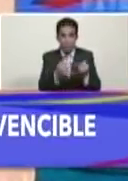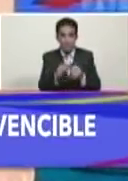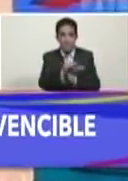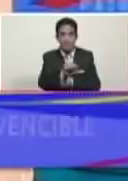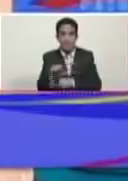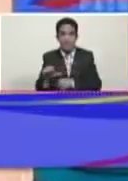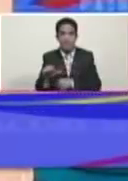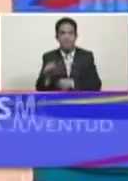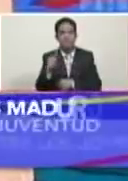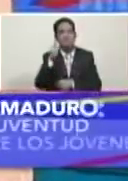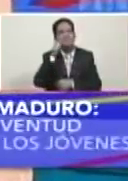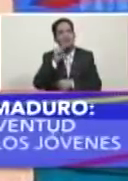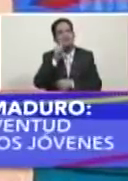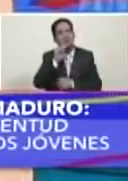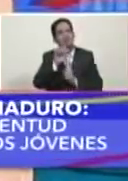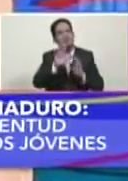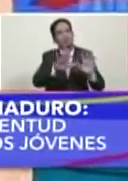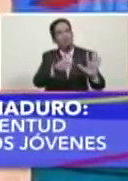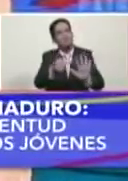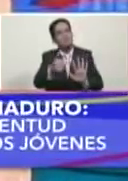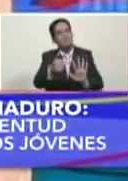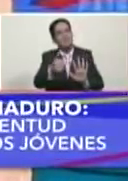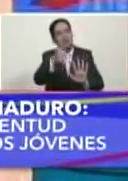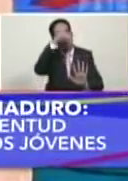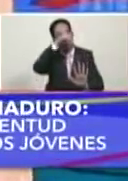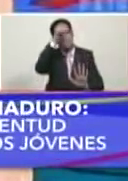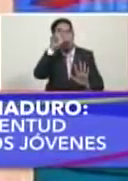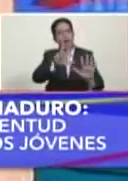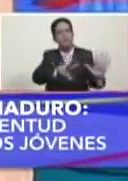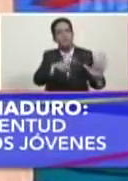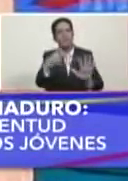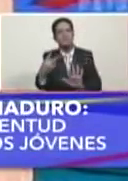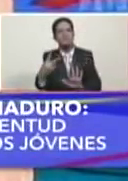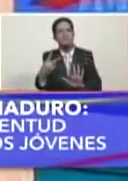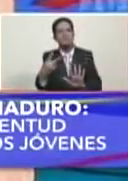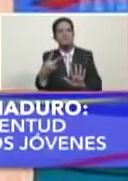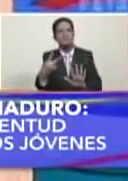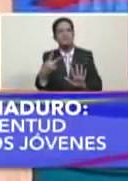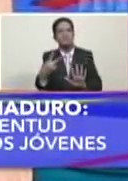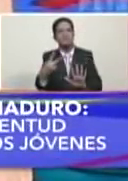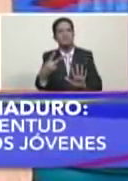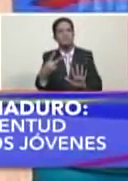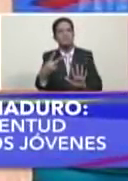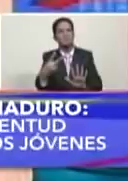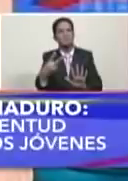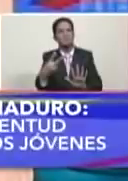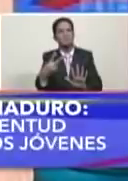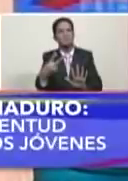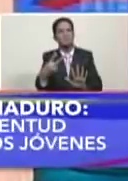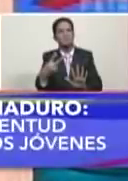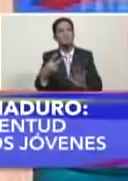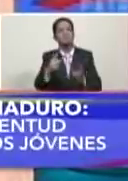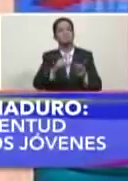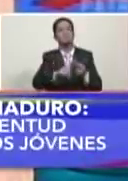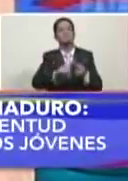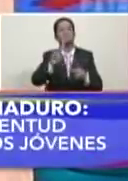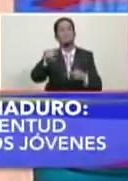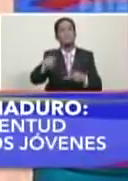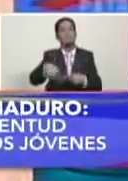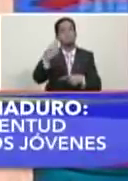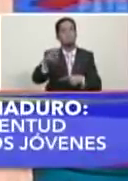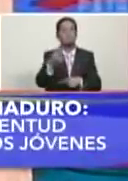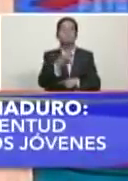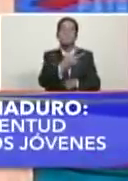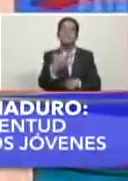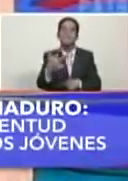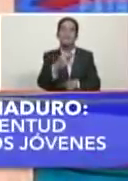es sábado 16 y domingo 17, y el fin de semana del 23 de febrero y 24